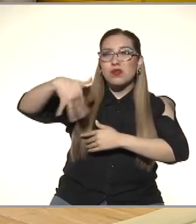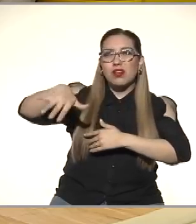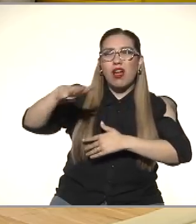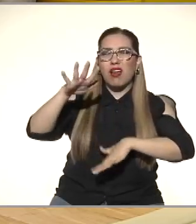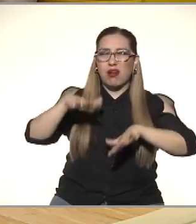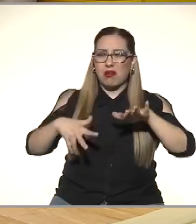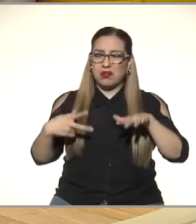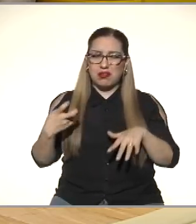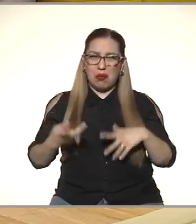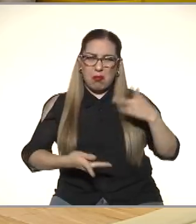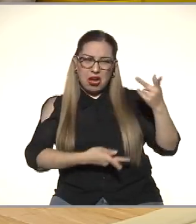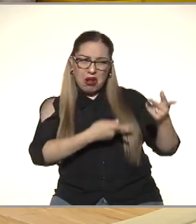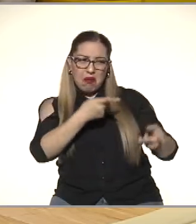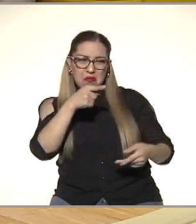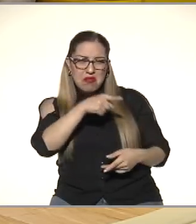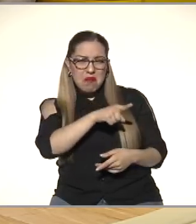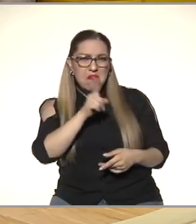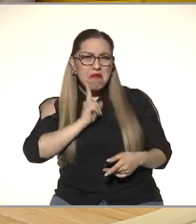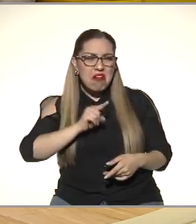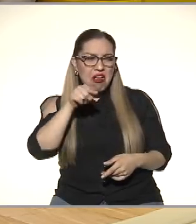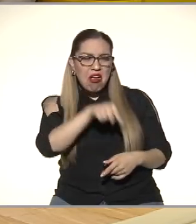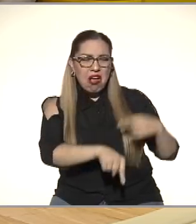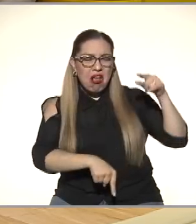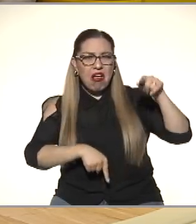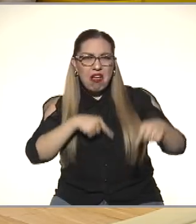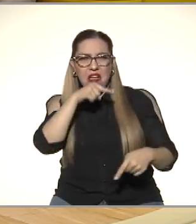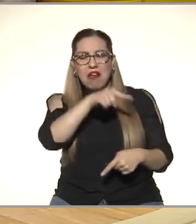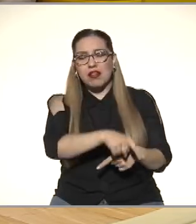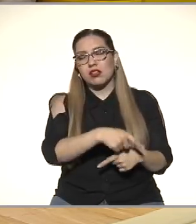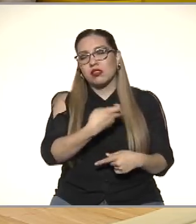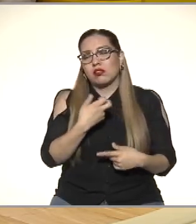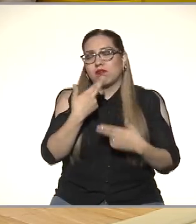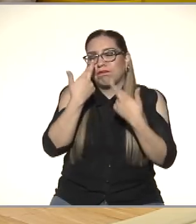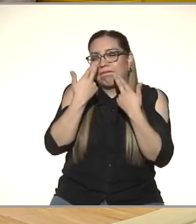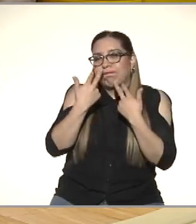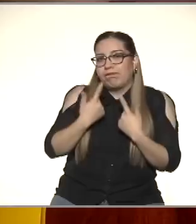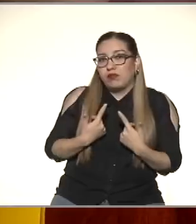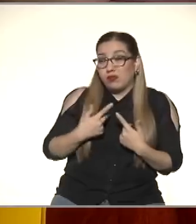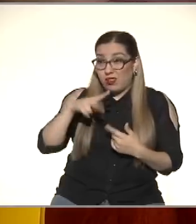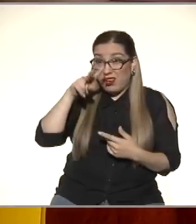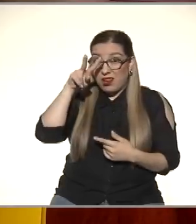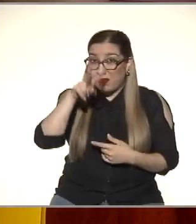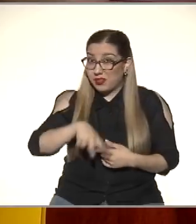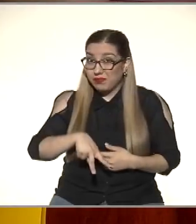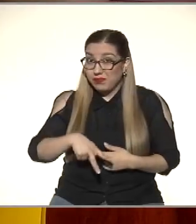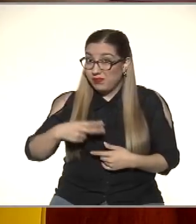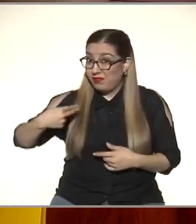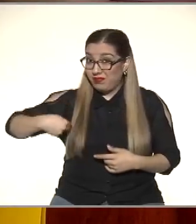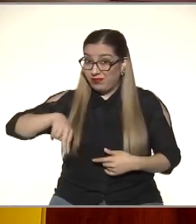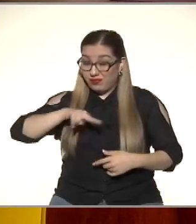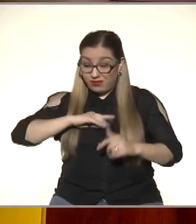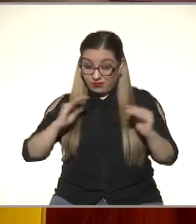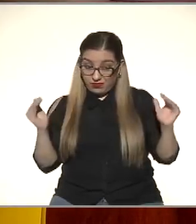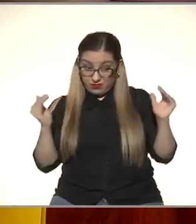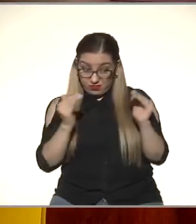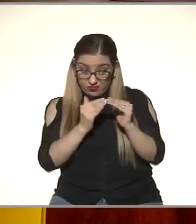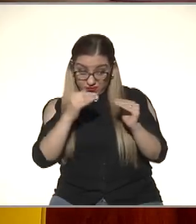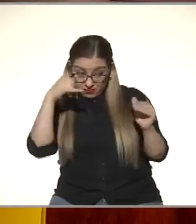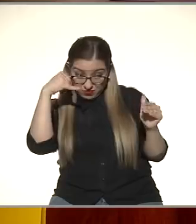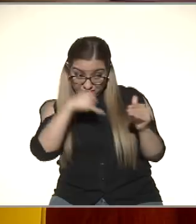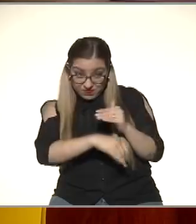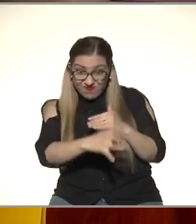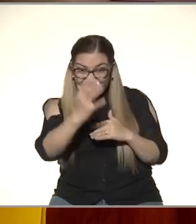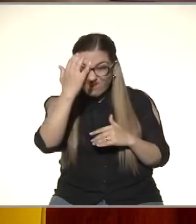Así es. Sí, porque, y además, un poco lo que decía Eduardo, nunca vamos a saber lo que está pasando al interior. Vamos a tener la